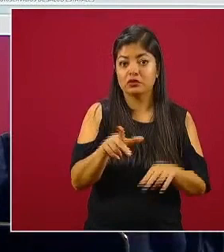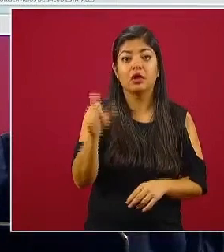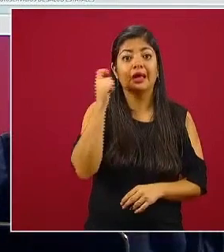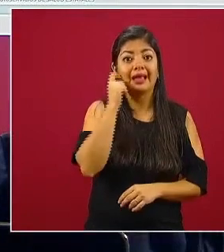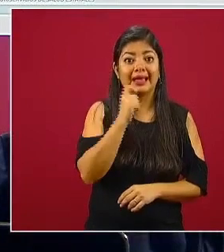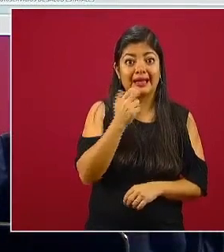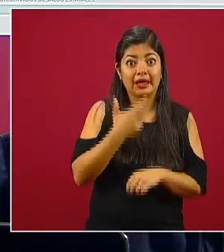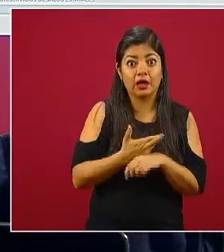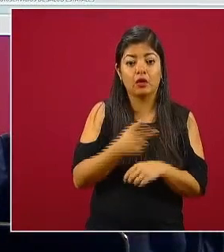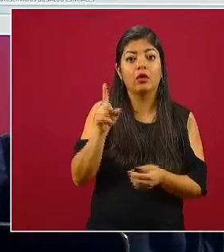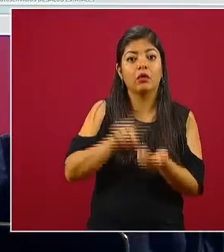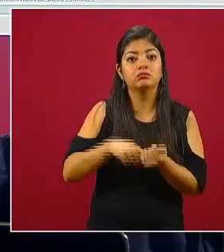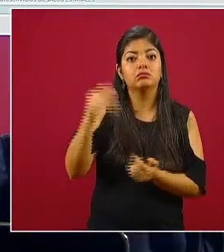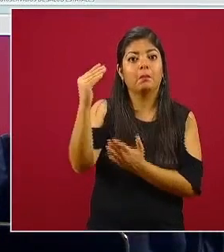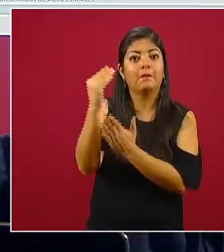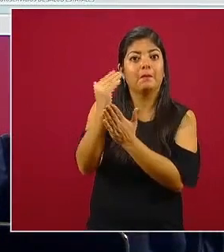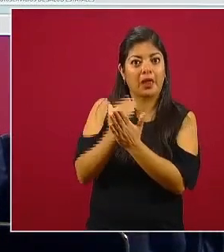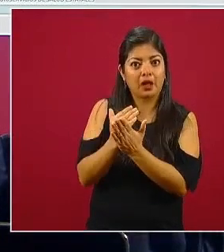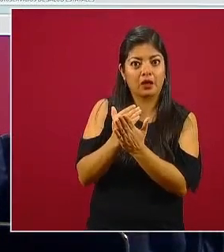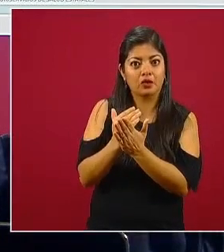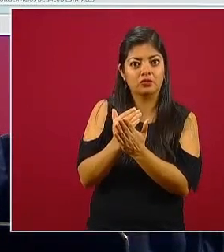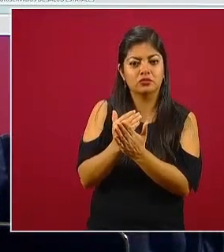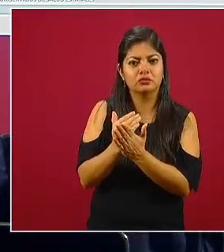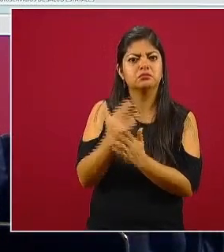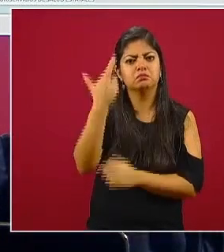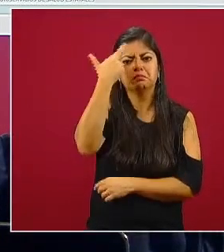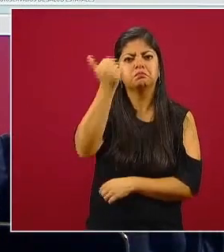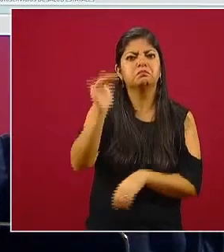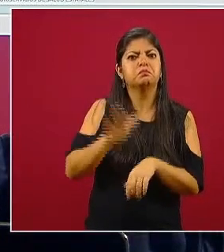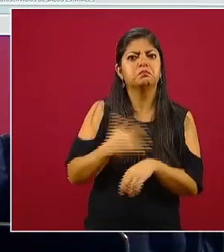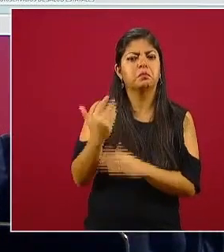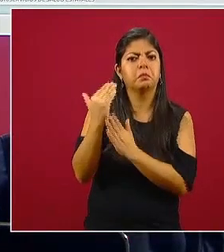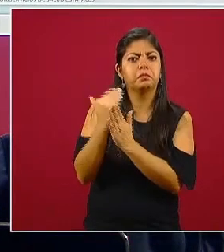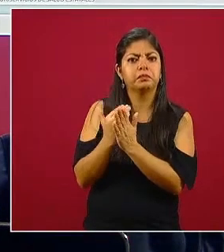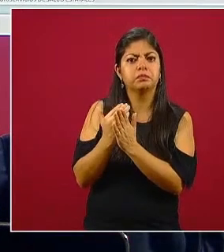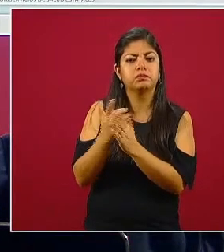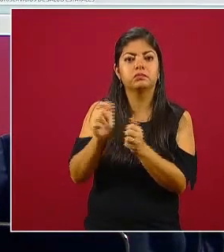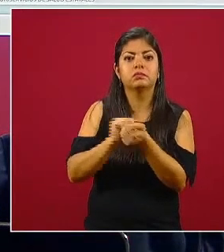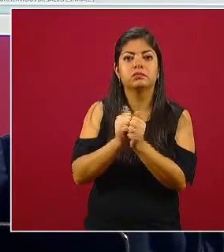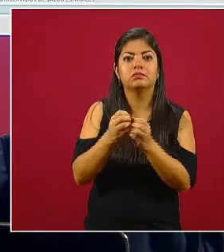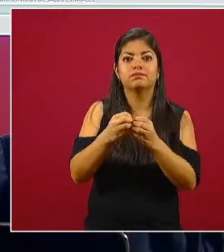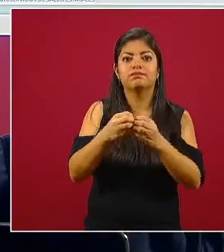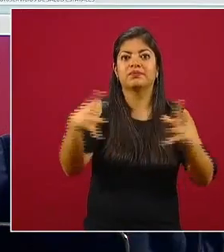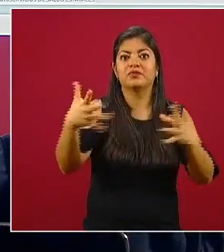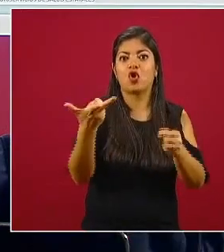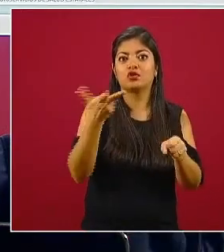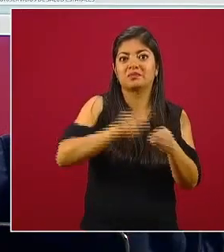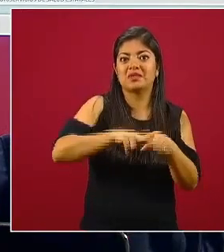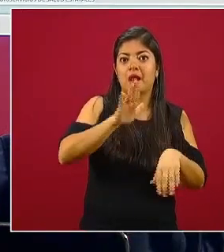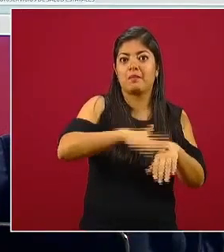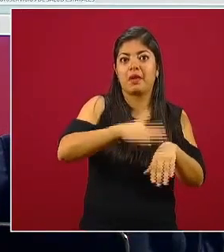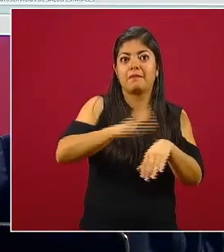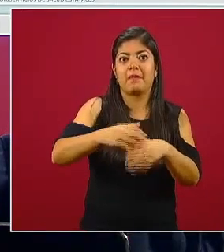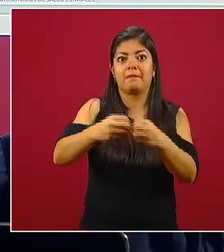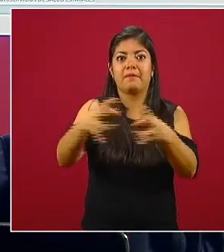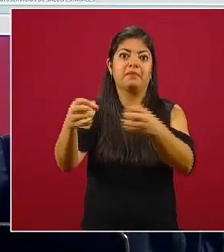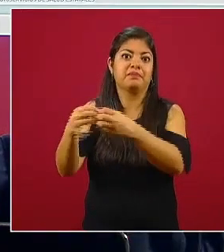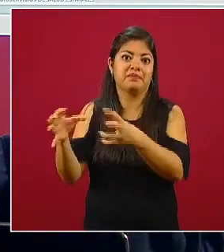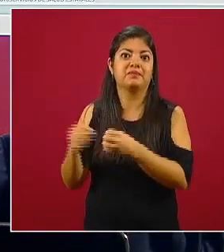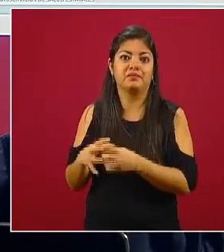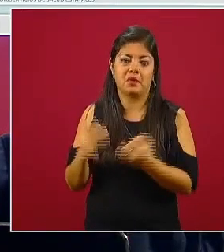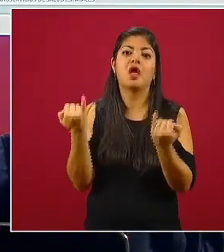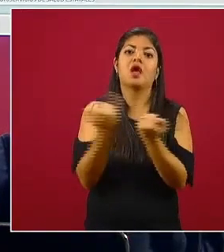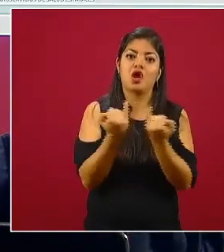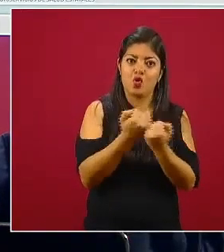tiene menor ocupación de la que tenía. ¿Cuál es la razón? Expansión. Esto lo hemos venido haciendo en las